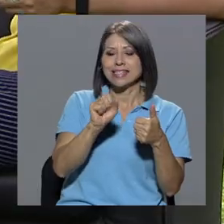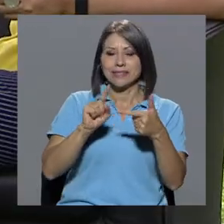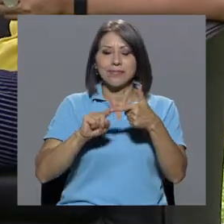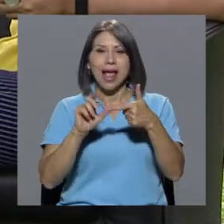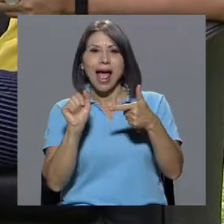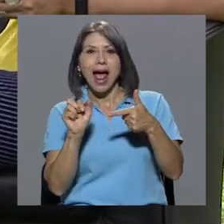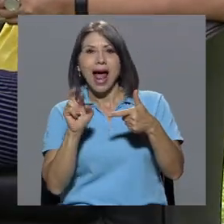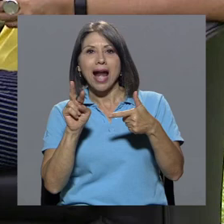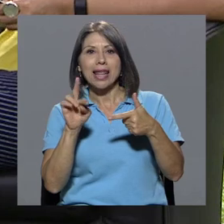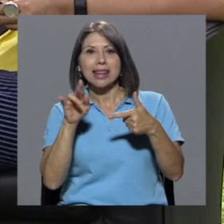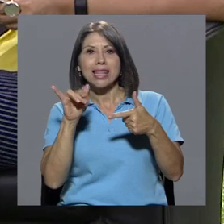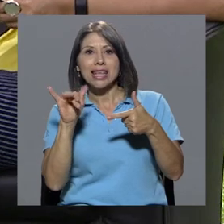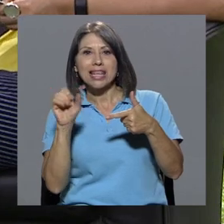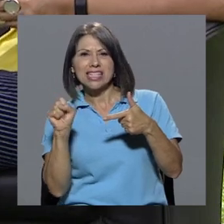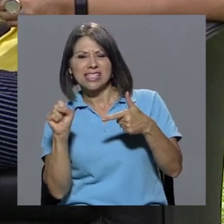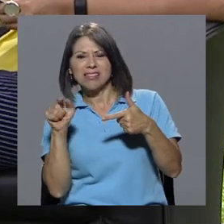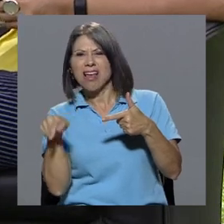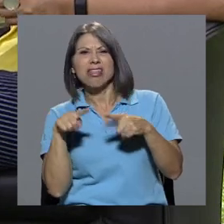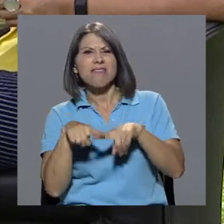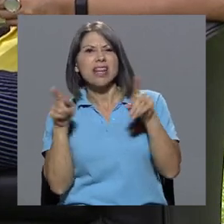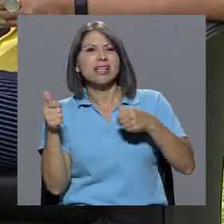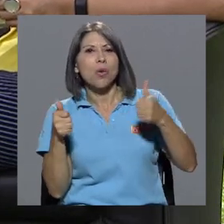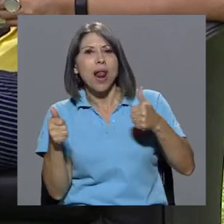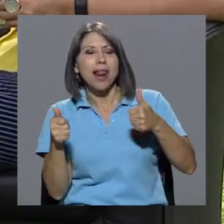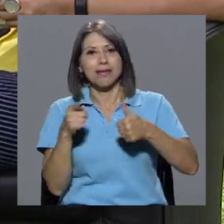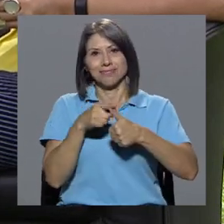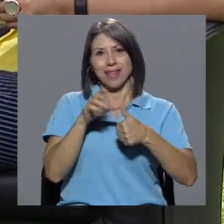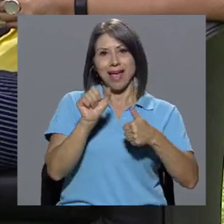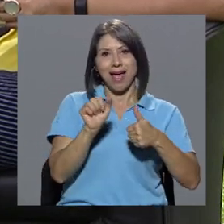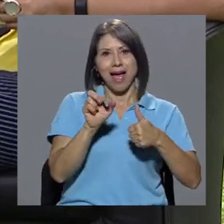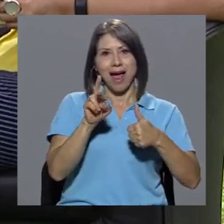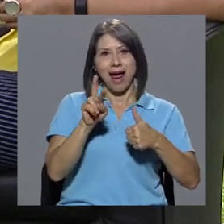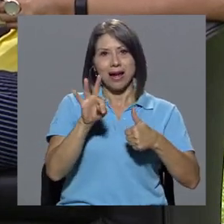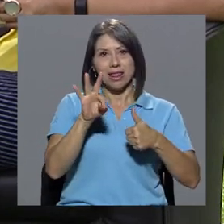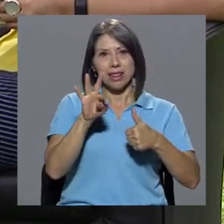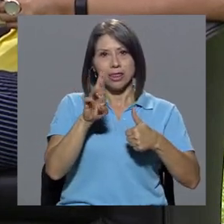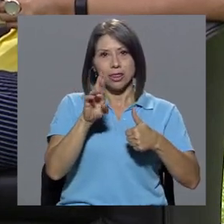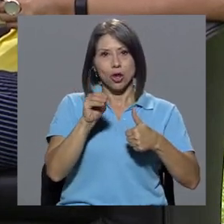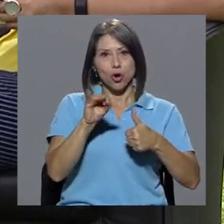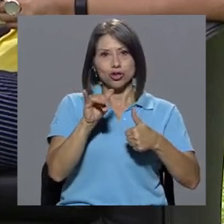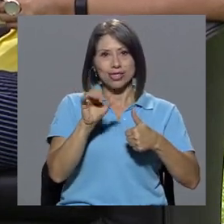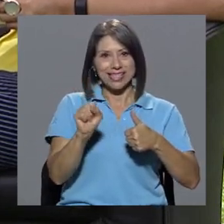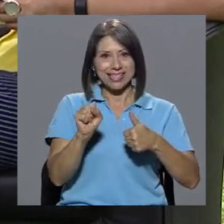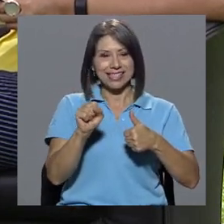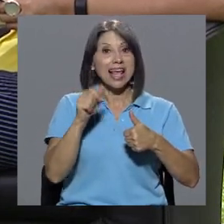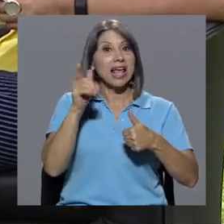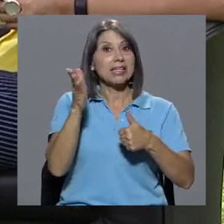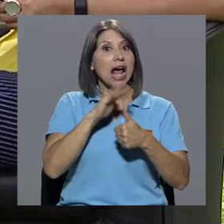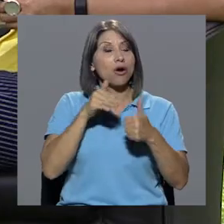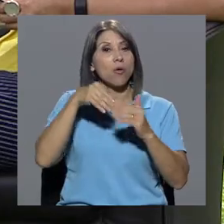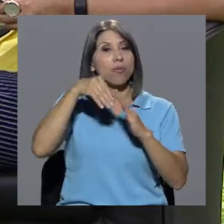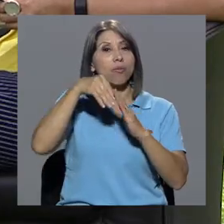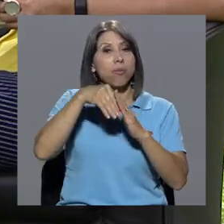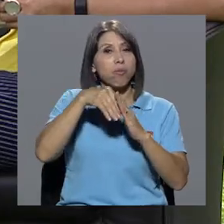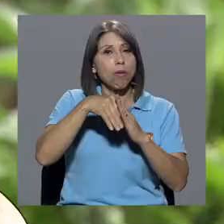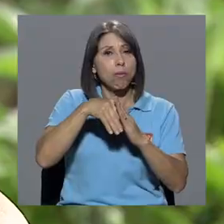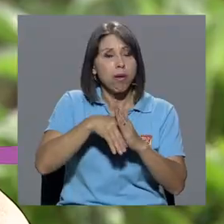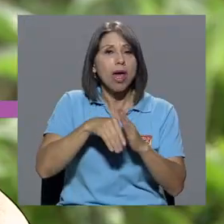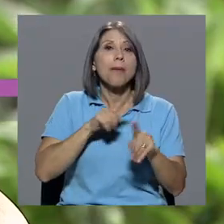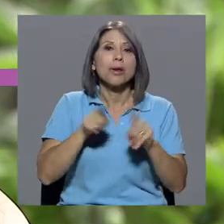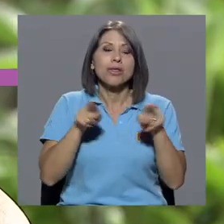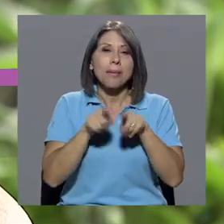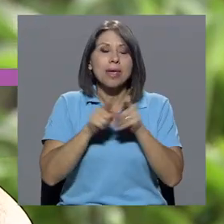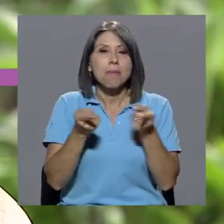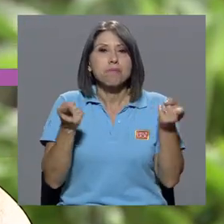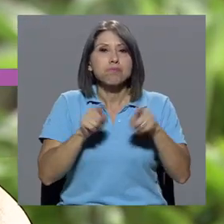diferencia? Aquí hay algo muy importante. La artrosis, si bien es cierto, es una patología que se concibe, como decíamos, meramente degenerativa, también es un fenómeno inflamatorio,